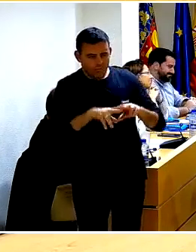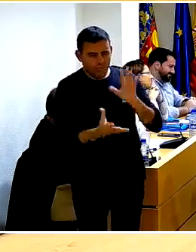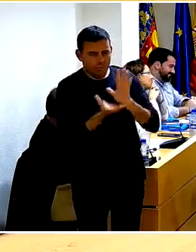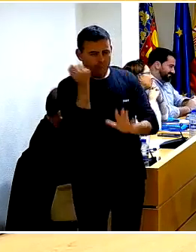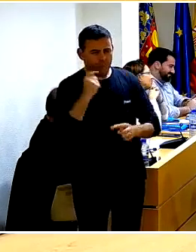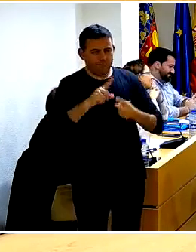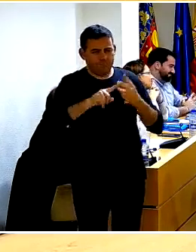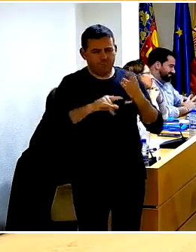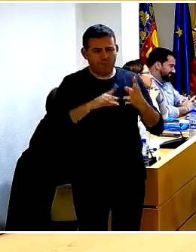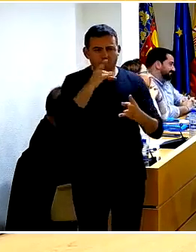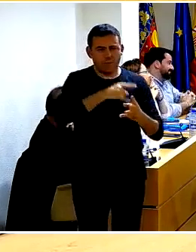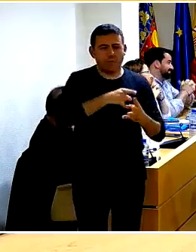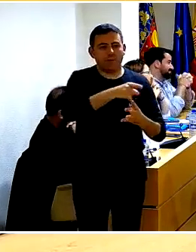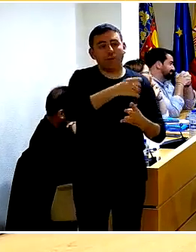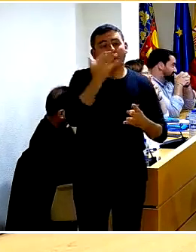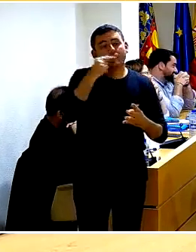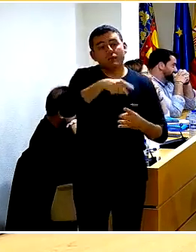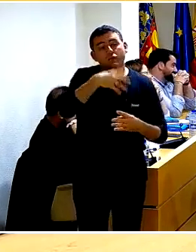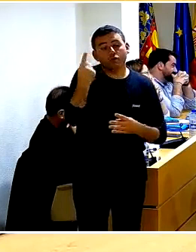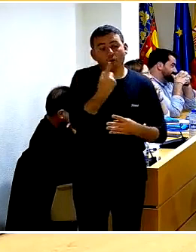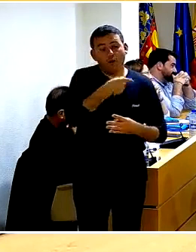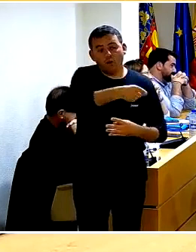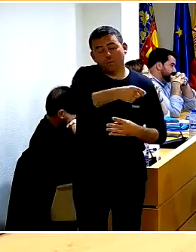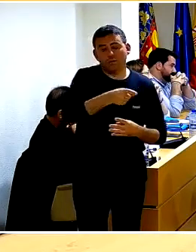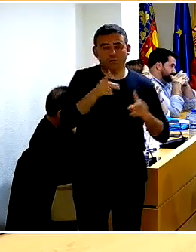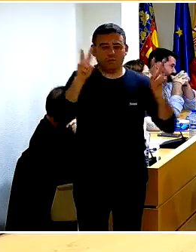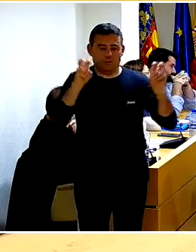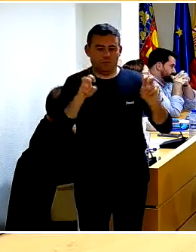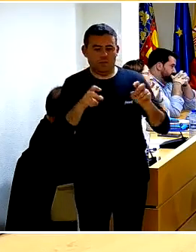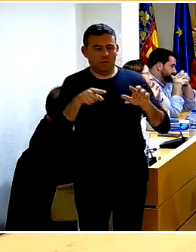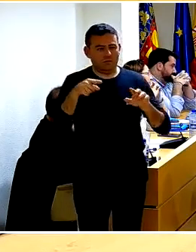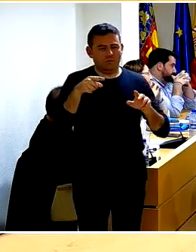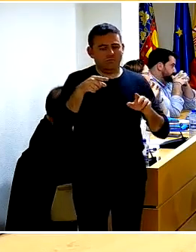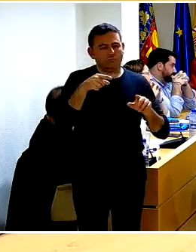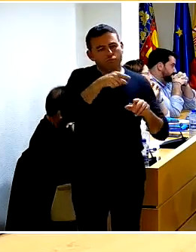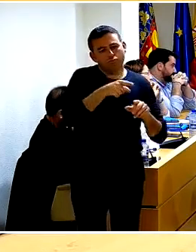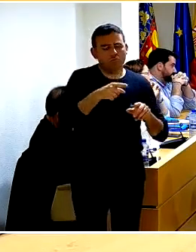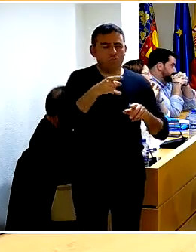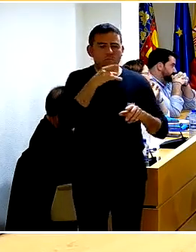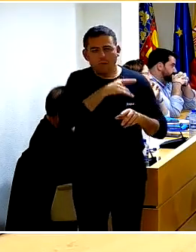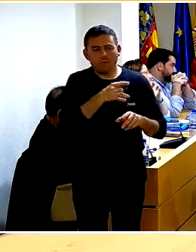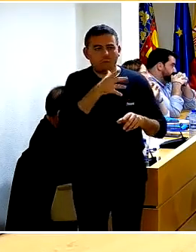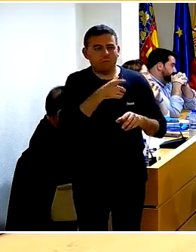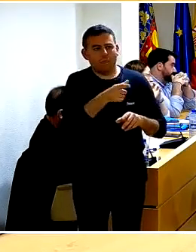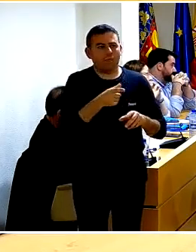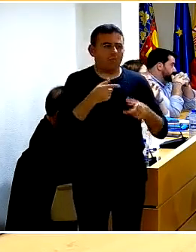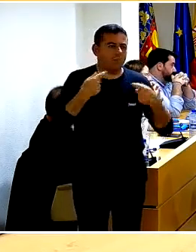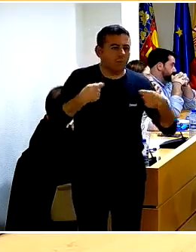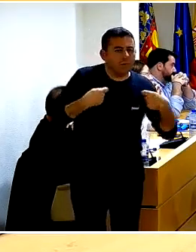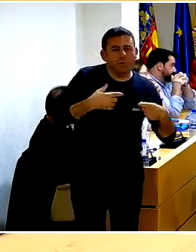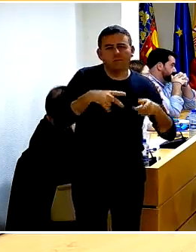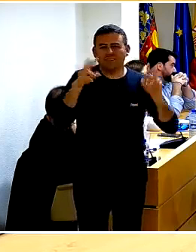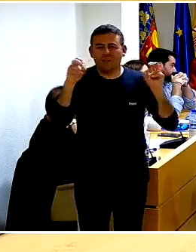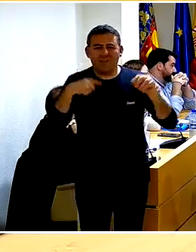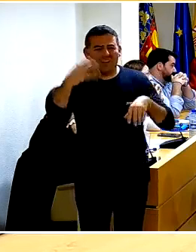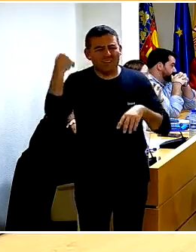sola, que se le criticó en su momento, y usted montó en cólera porque le decían que se había gastado y resulta que faltaban técnicos o no sé qué